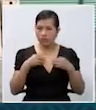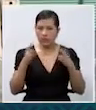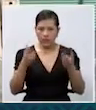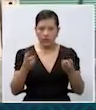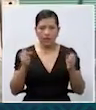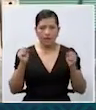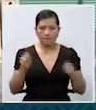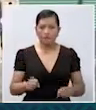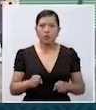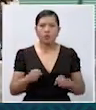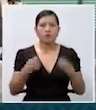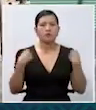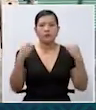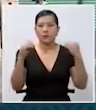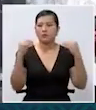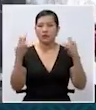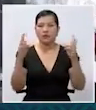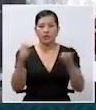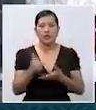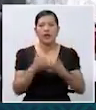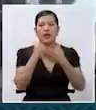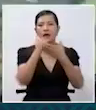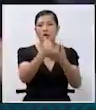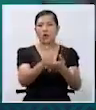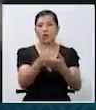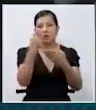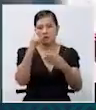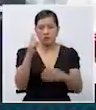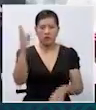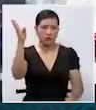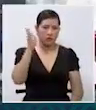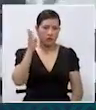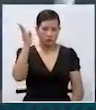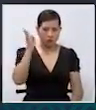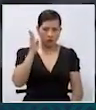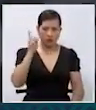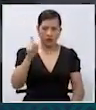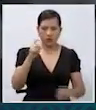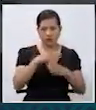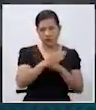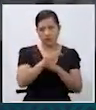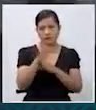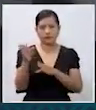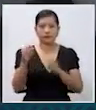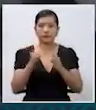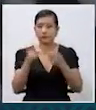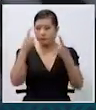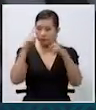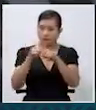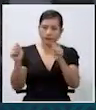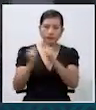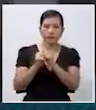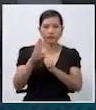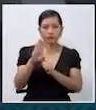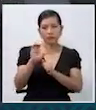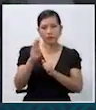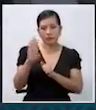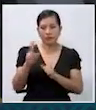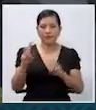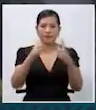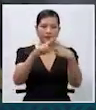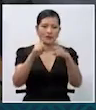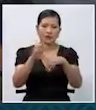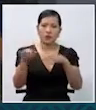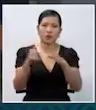para coadyuvar en la emisión de estos bonos, canalizar. Tras un acuerdo con el Banco Central de Bolivia, las entidades